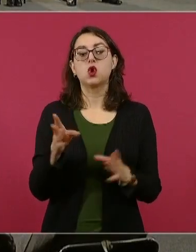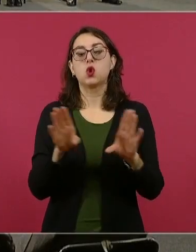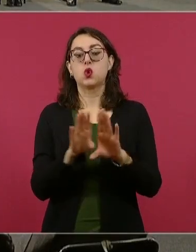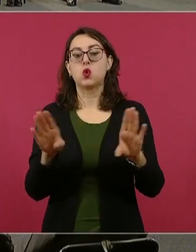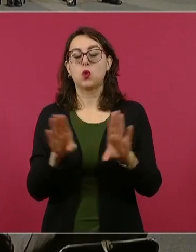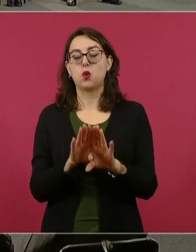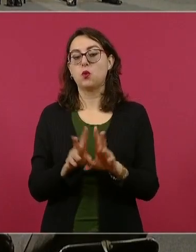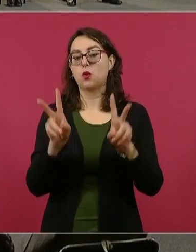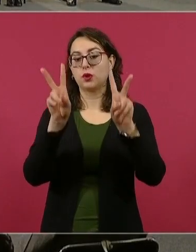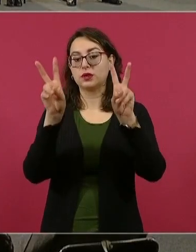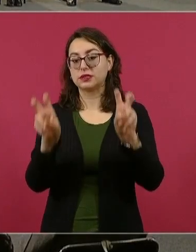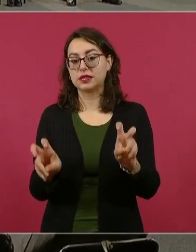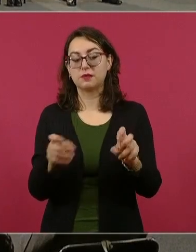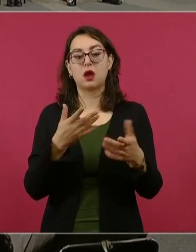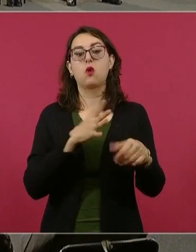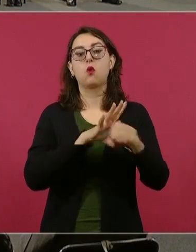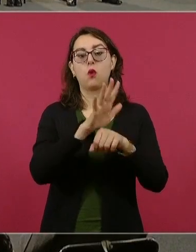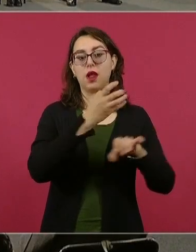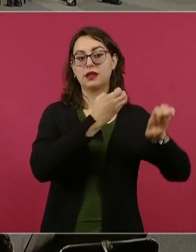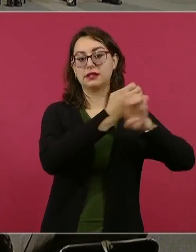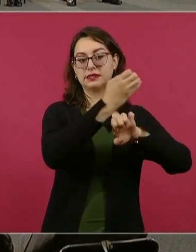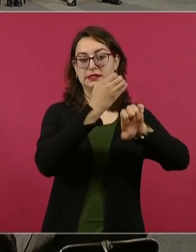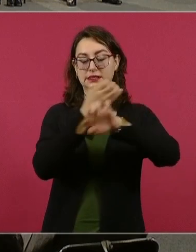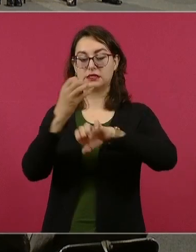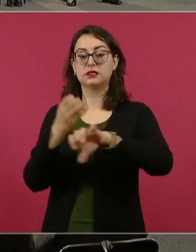este aspecto, estado por estado. Han sido